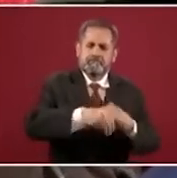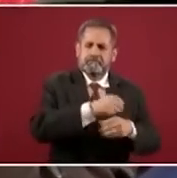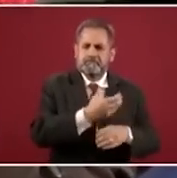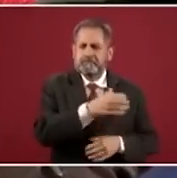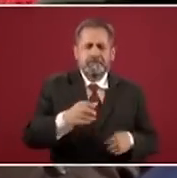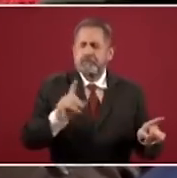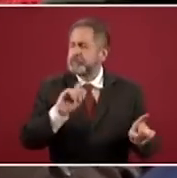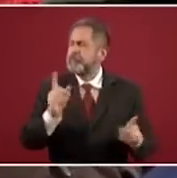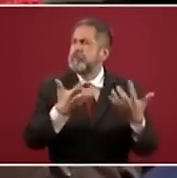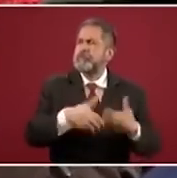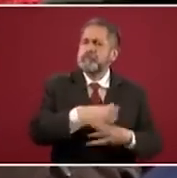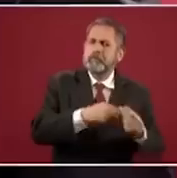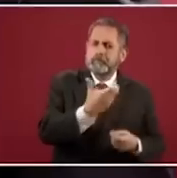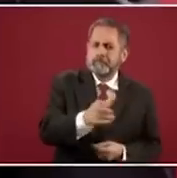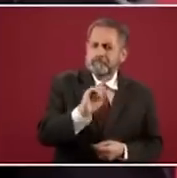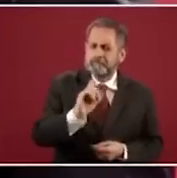No productores,